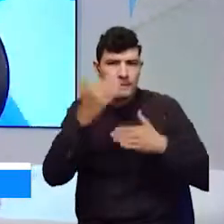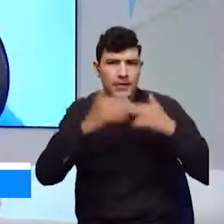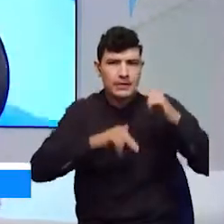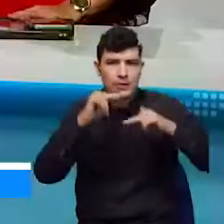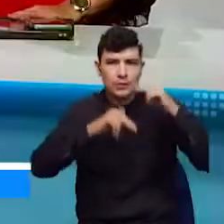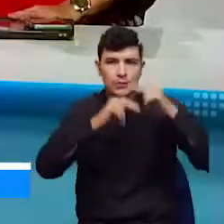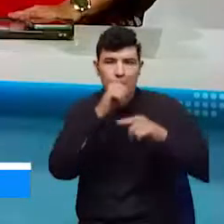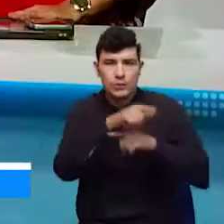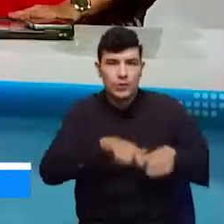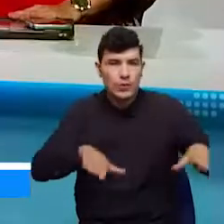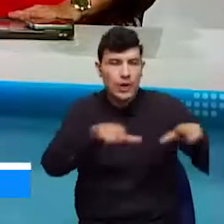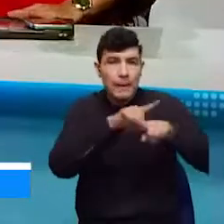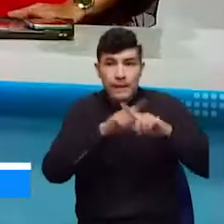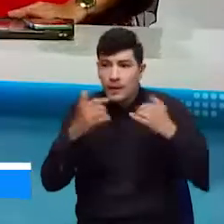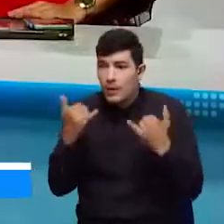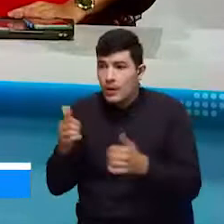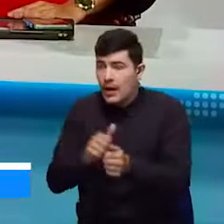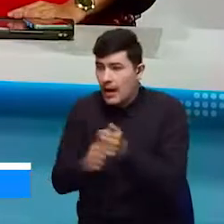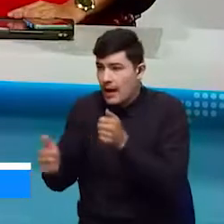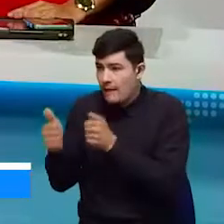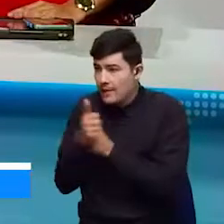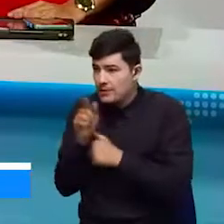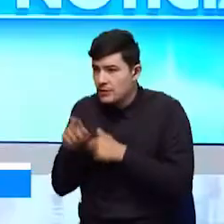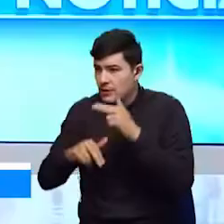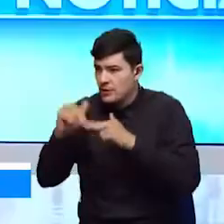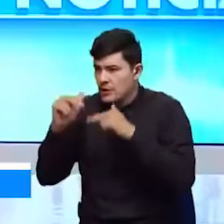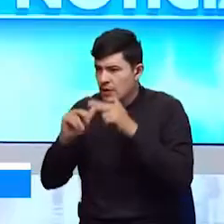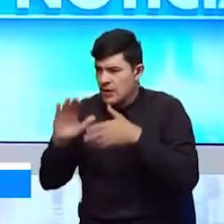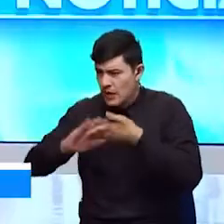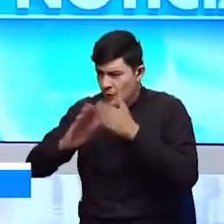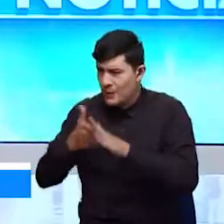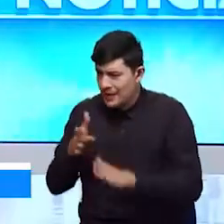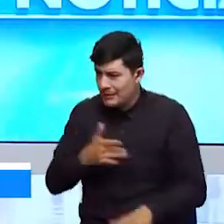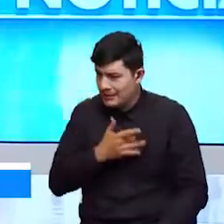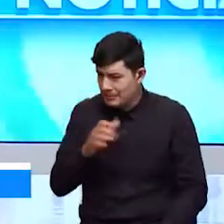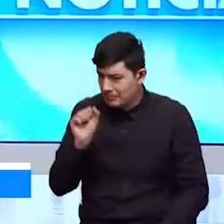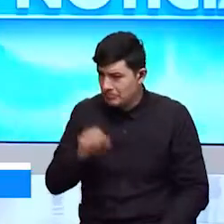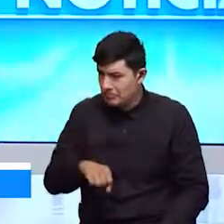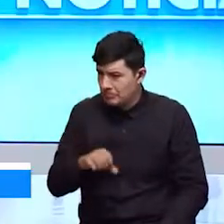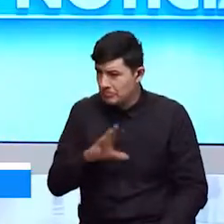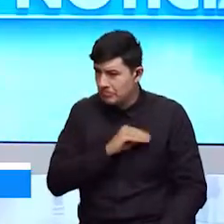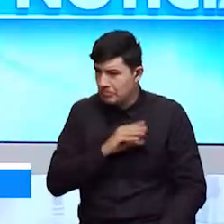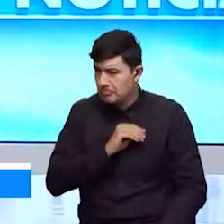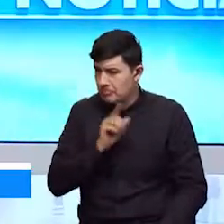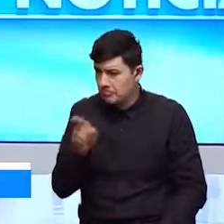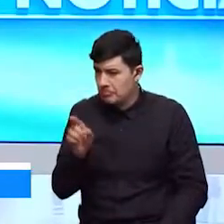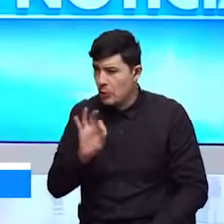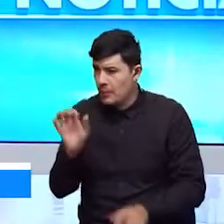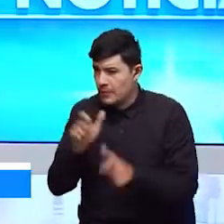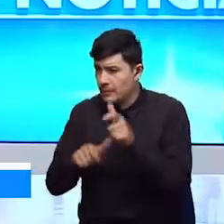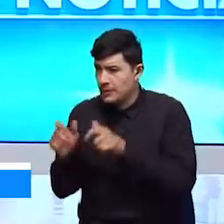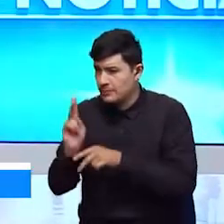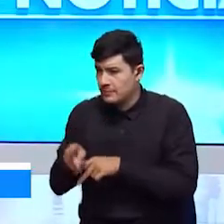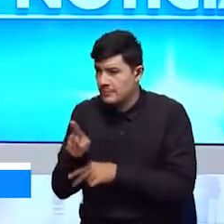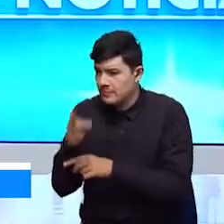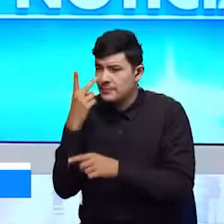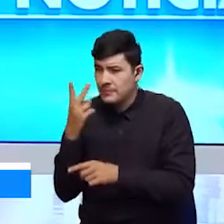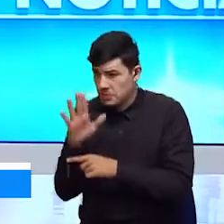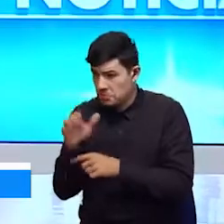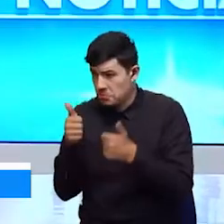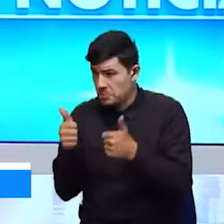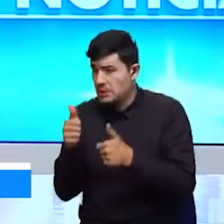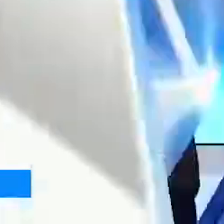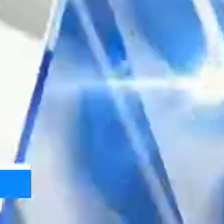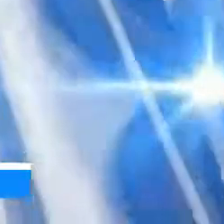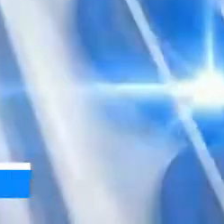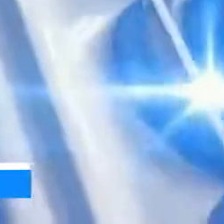la ciudad. Pues, ¿cómo avanzan las obras y qué tan satisfechos están los conductores? Le preguntamos a esta hora a nuestro compañero Danilo Coronel. Danilo, buenas